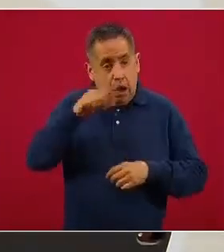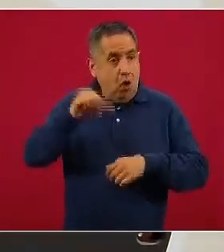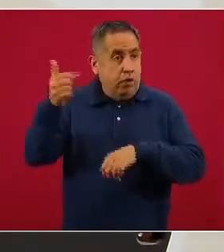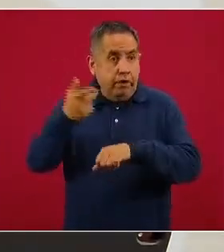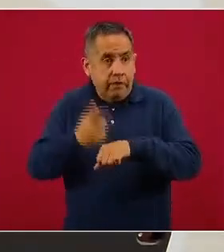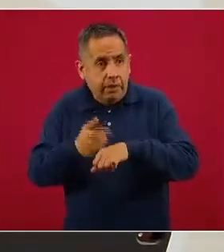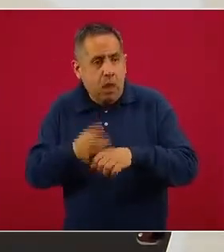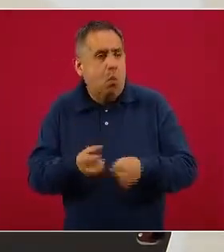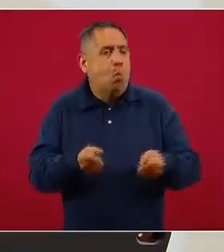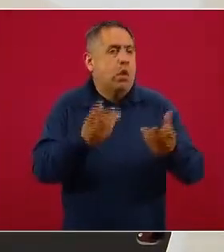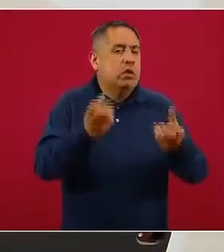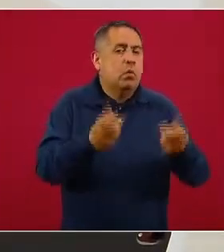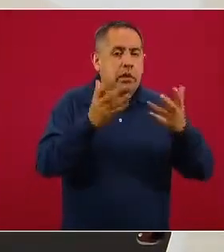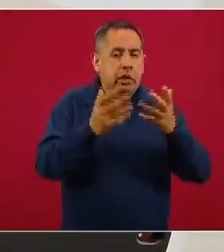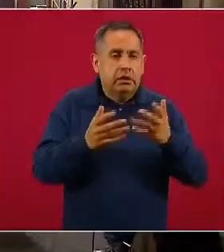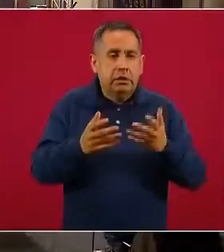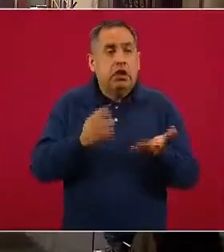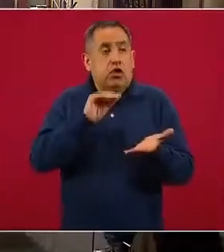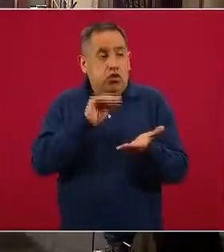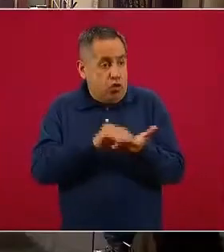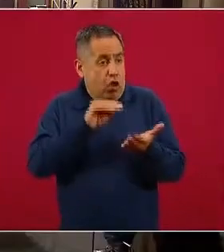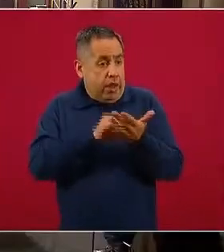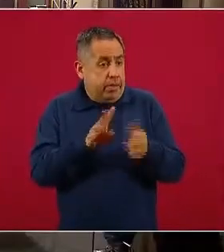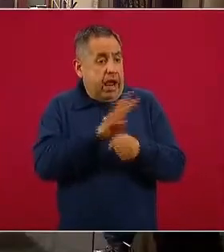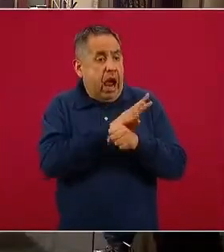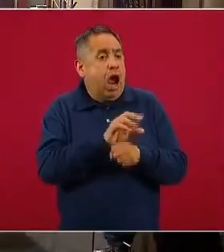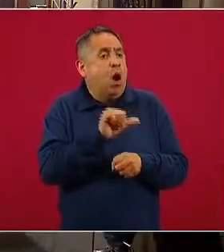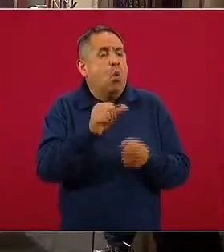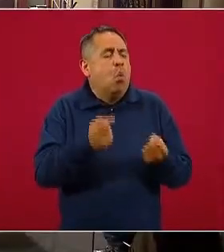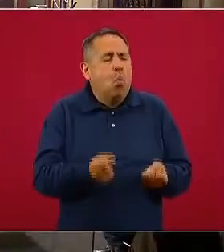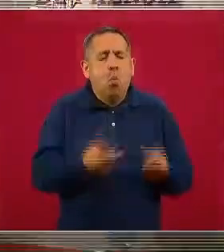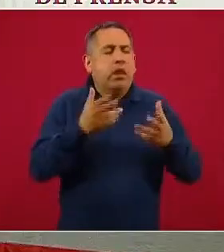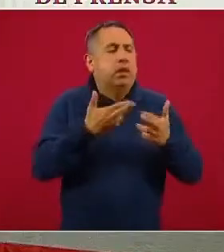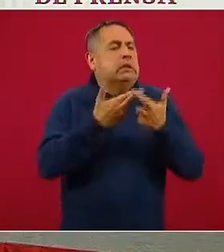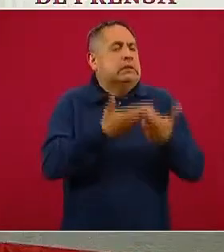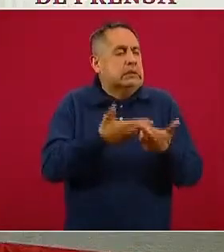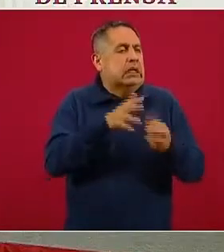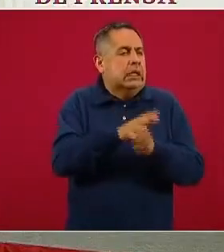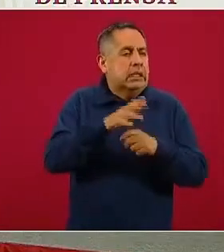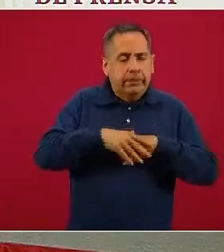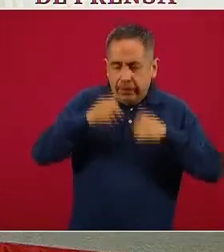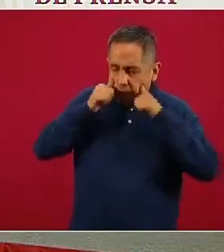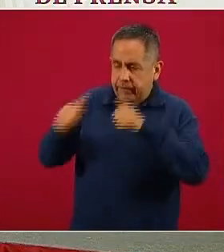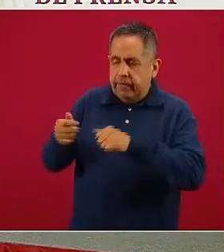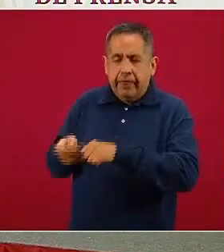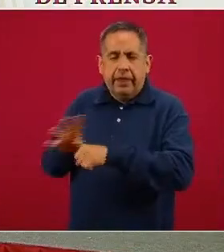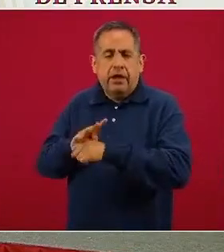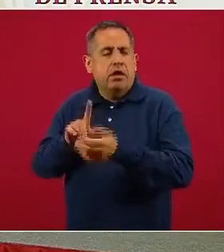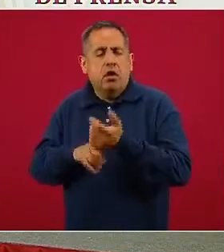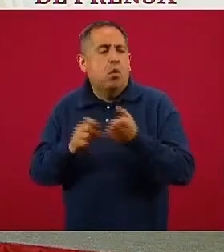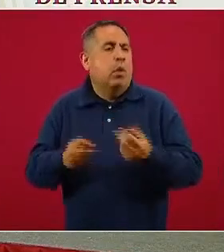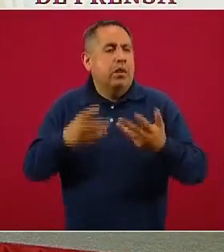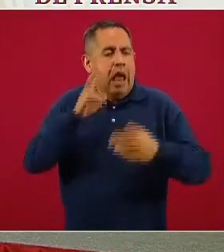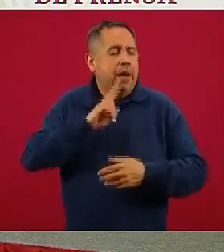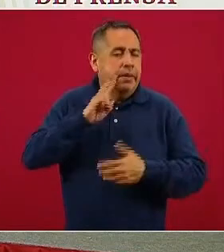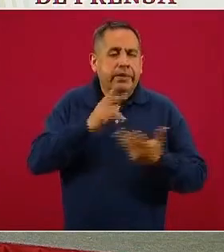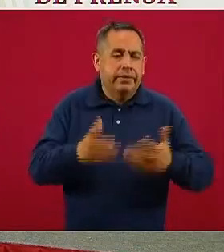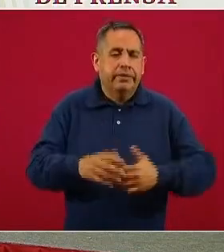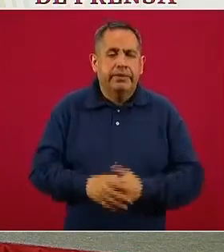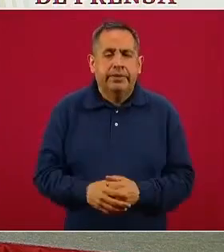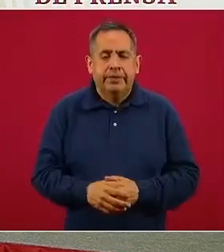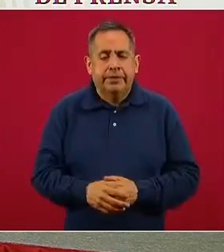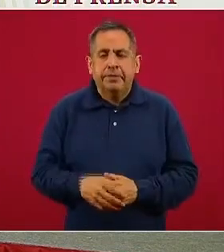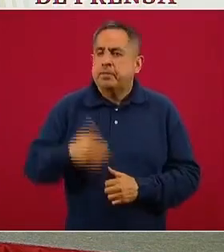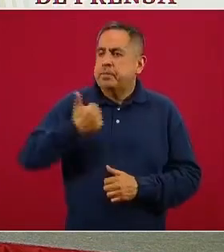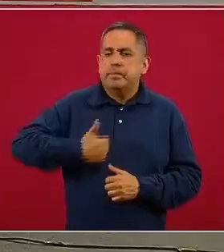otras enfermedades y cuáles se mantienen disponibles para la atención de pacientes con infección respiratoria aguda grave. Entonces,